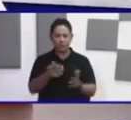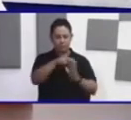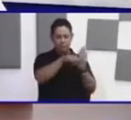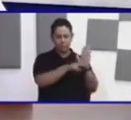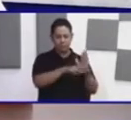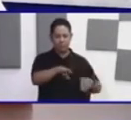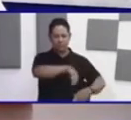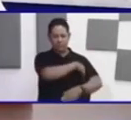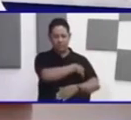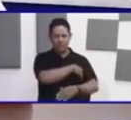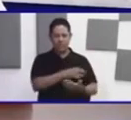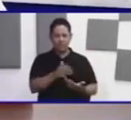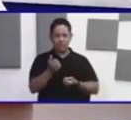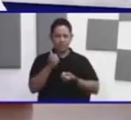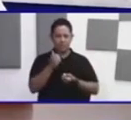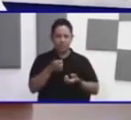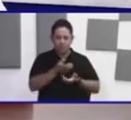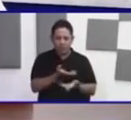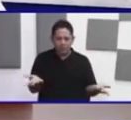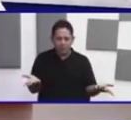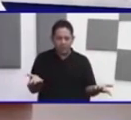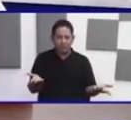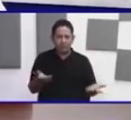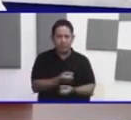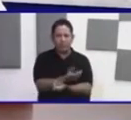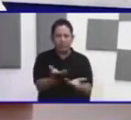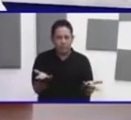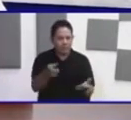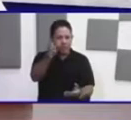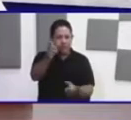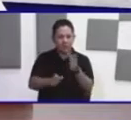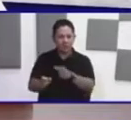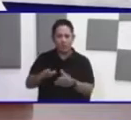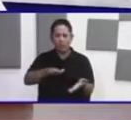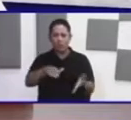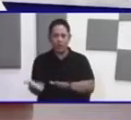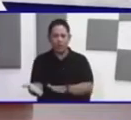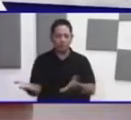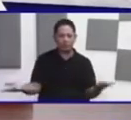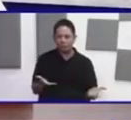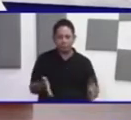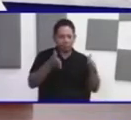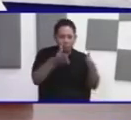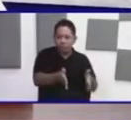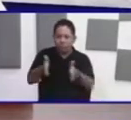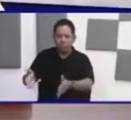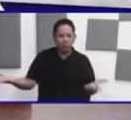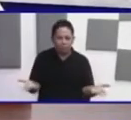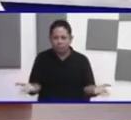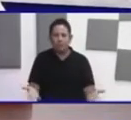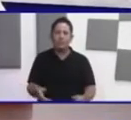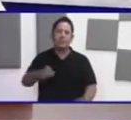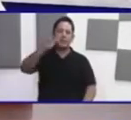tener disponibles cementerios, porque desde luego que las causas, el coronavirus ha sido uno de los factores